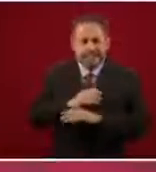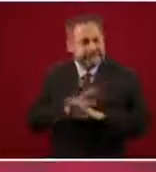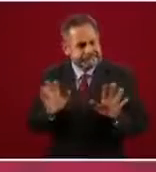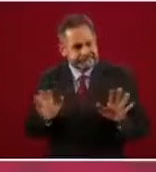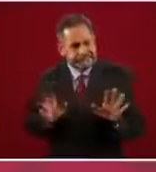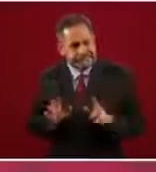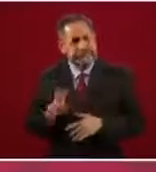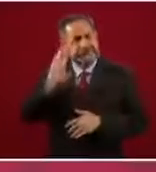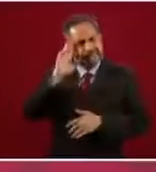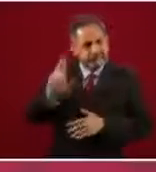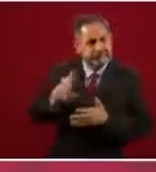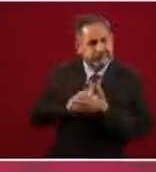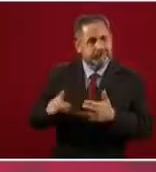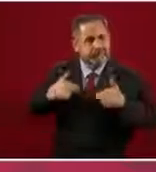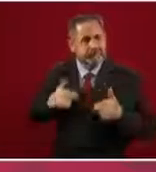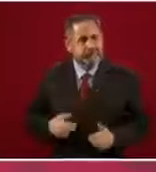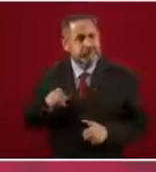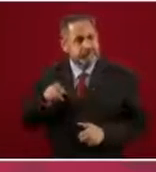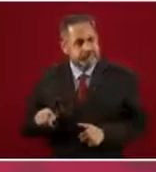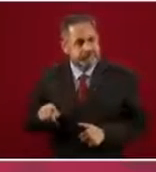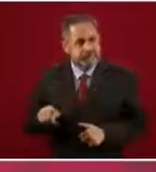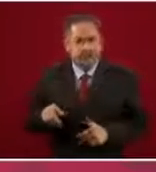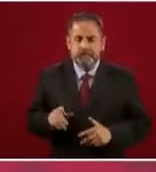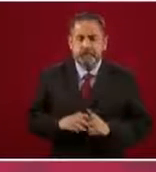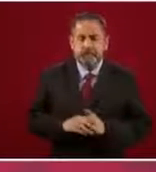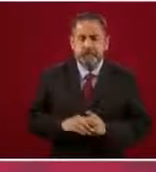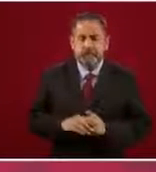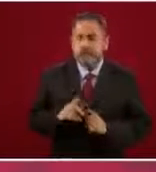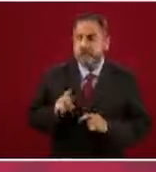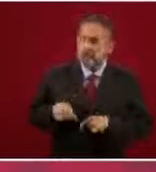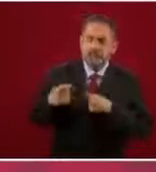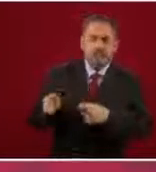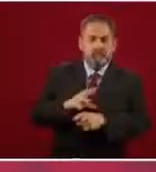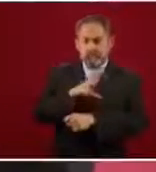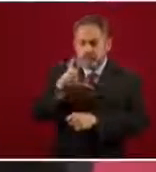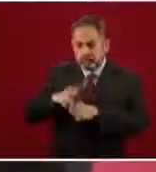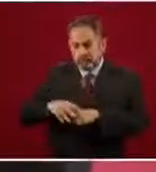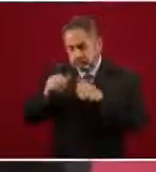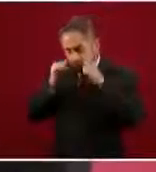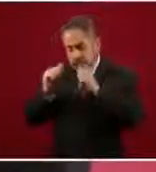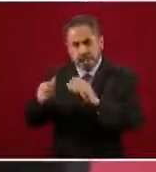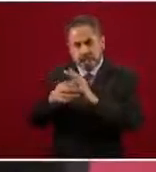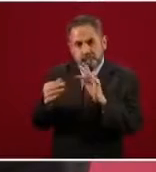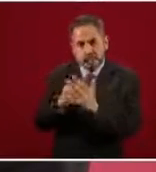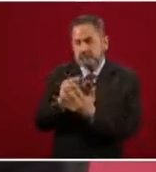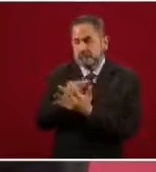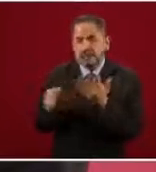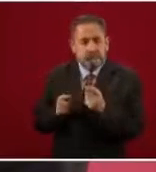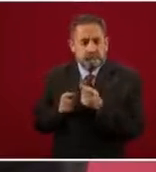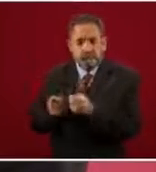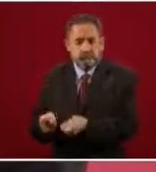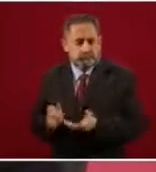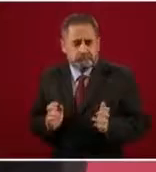Se han respetado los derechos humanos, se les ha dado toda la atención,